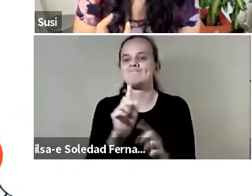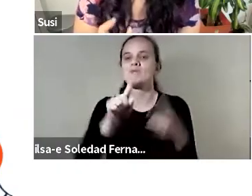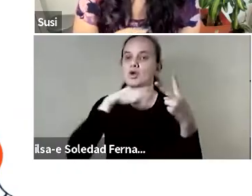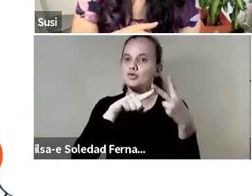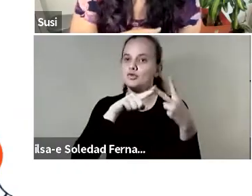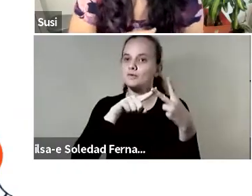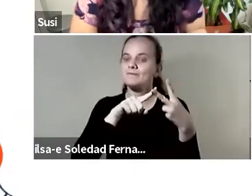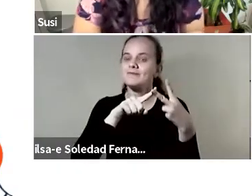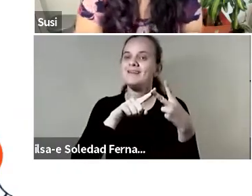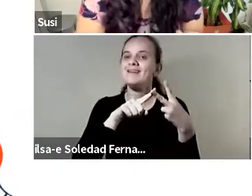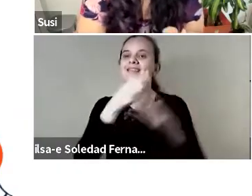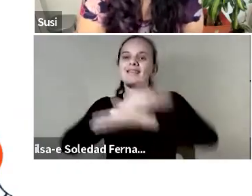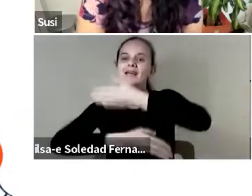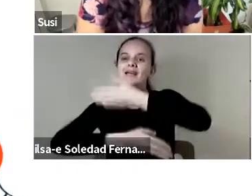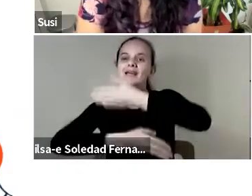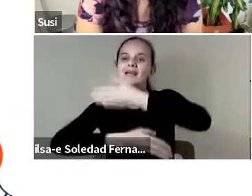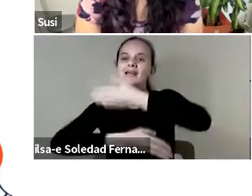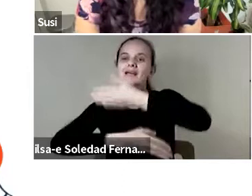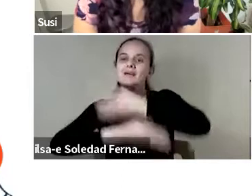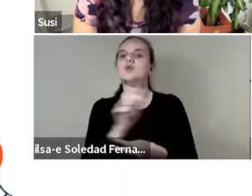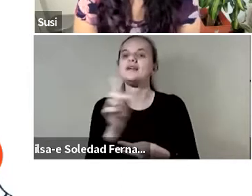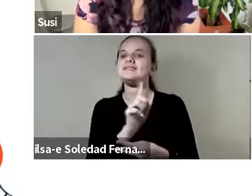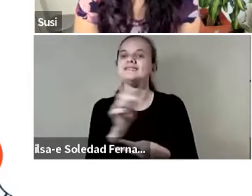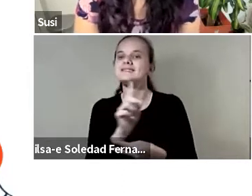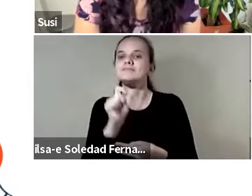evoluciona, no es algo estático. En segunda